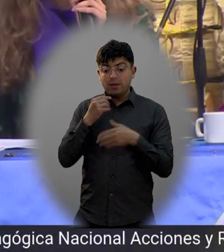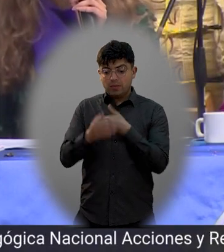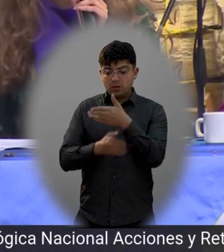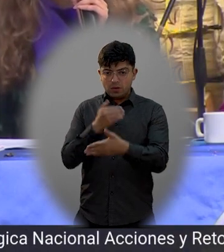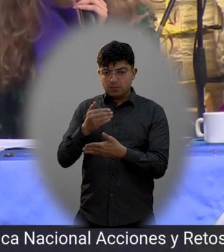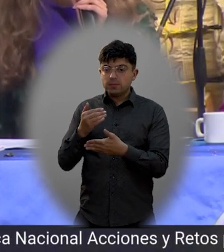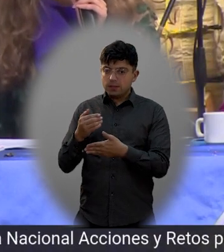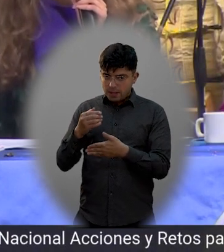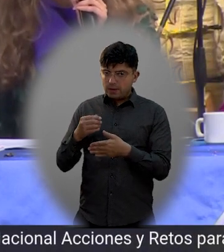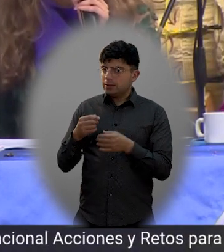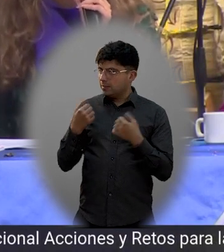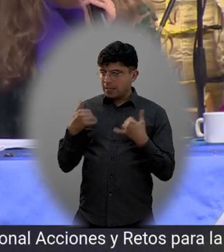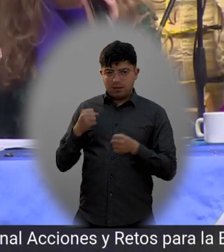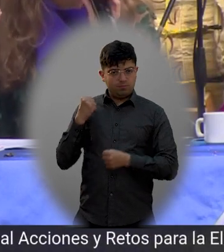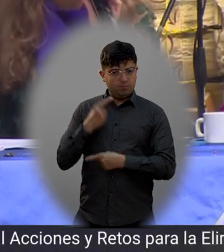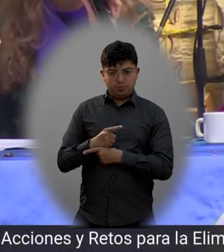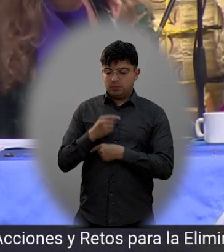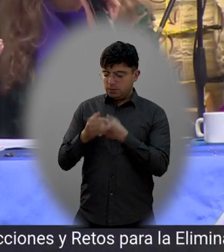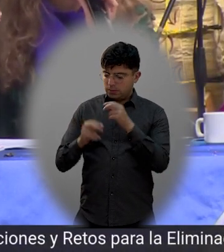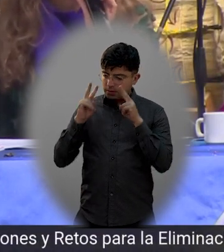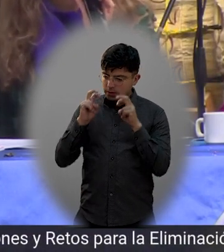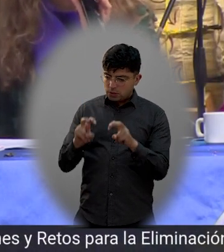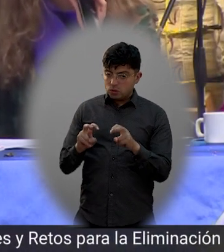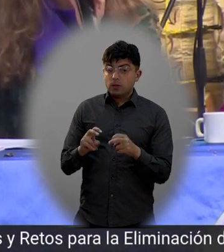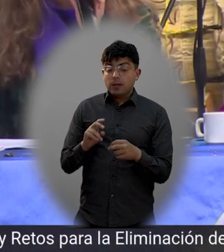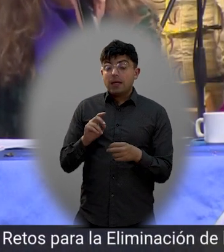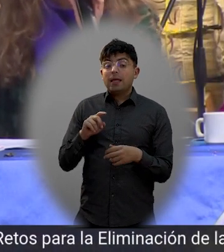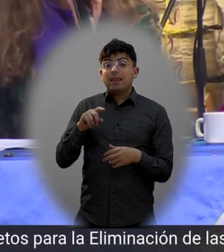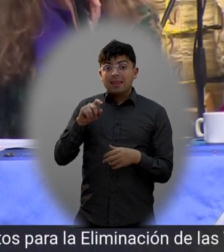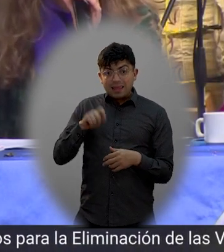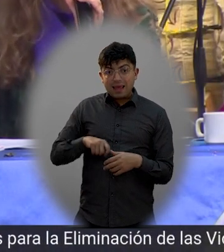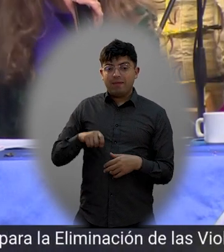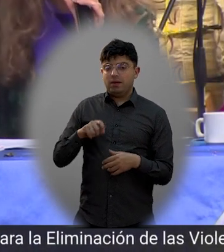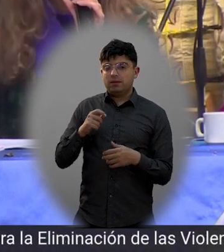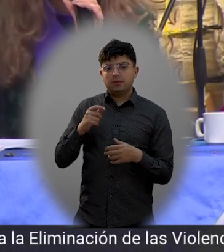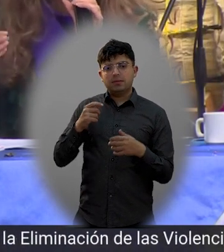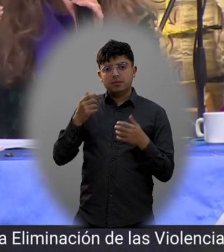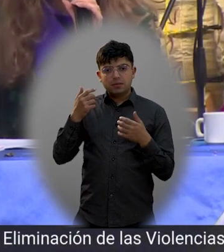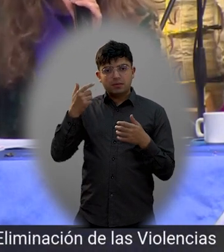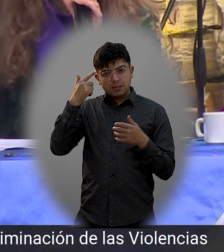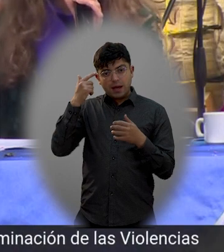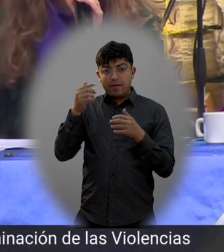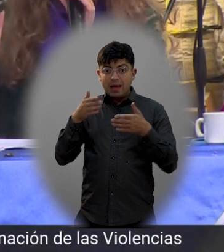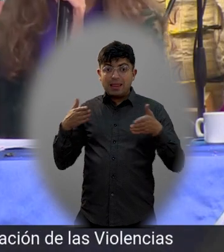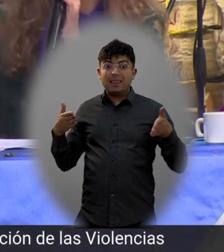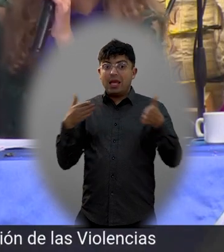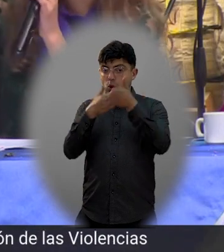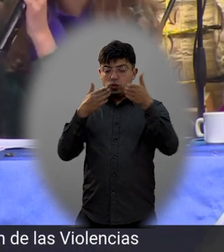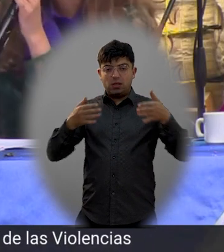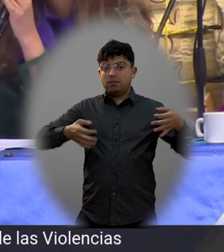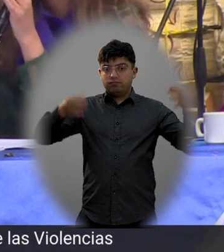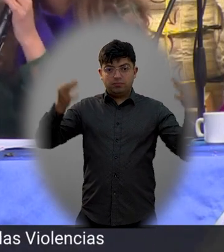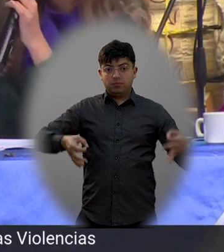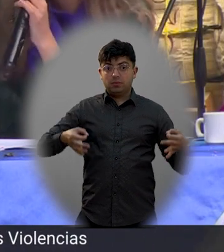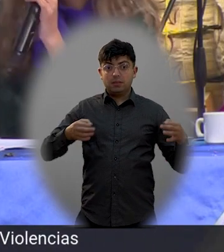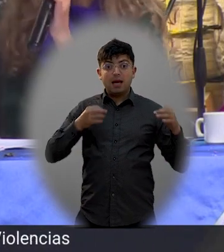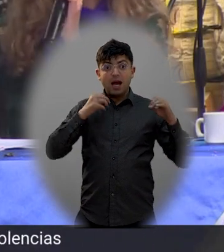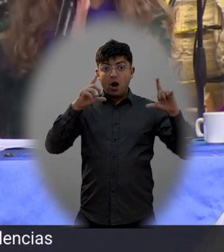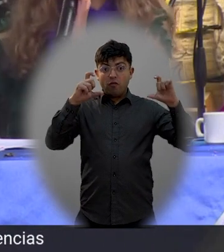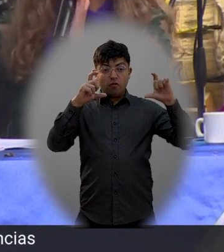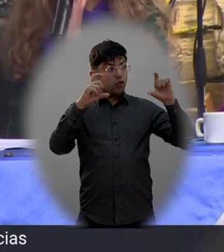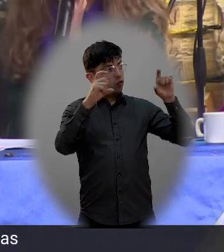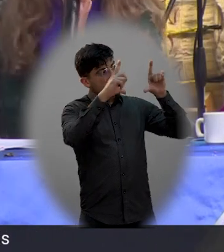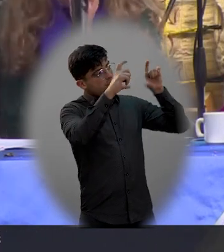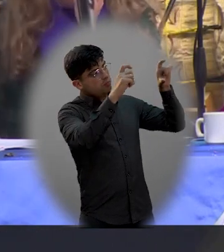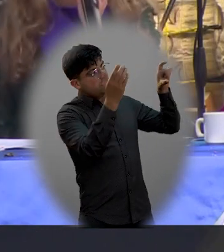de investigación. Y es que solo debería ser necesario el escrache, que es un modo de denuncia súper legítimo, el que aparezca la foto acá,